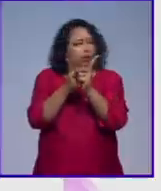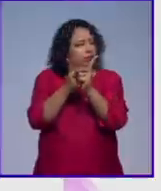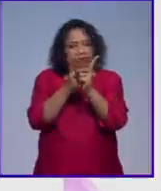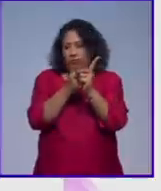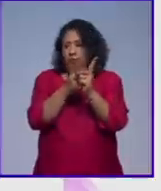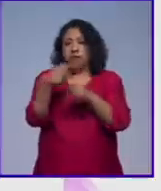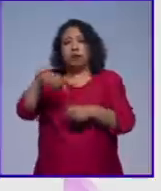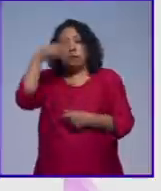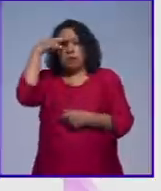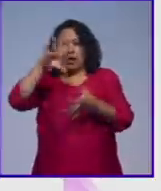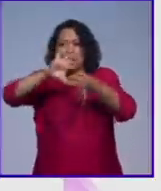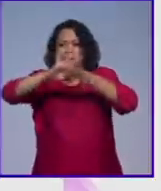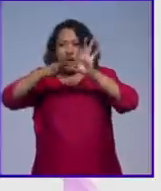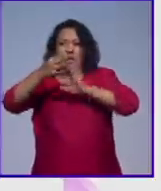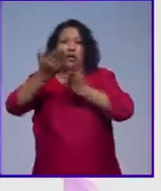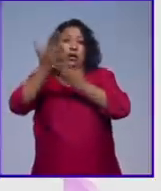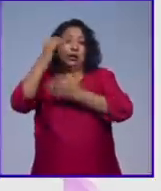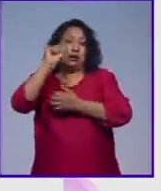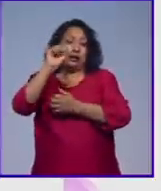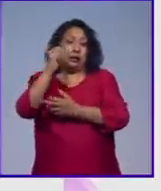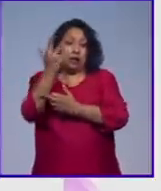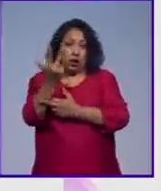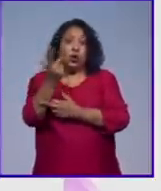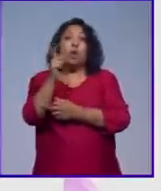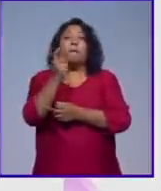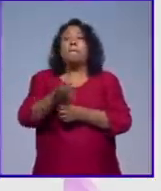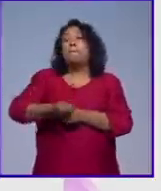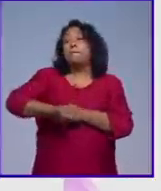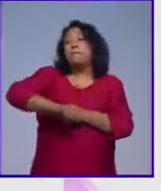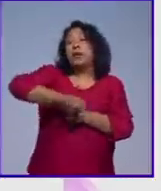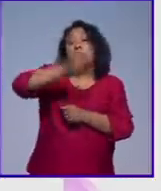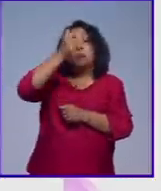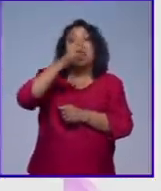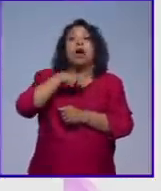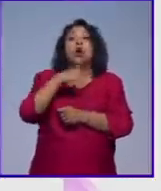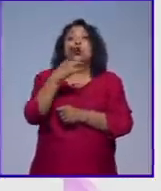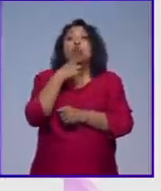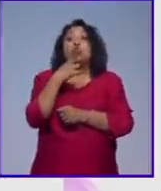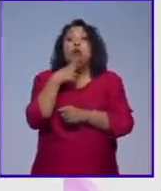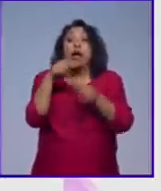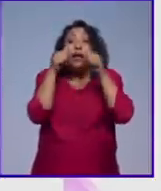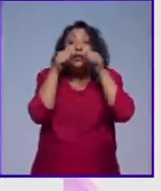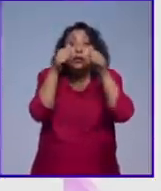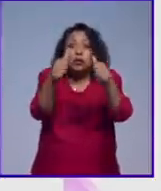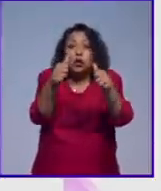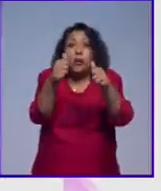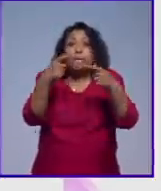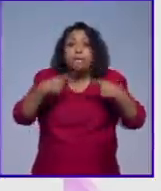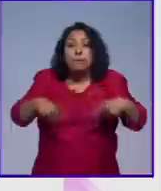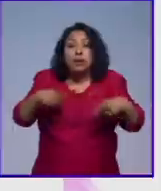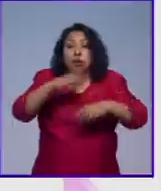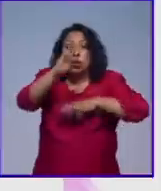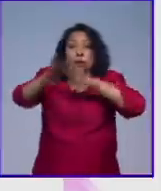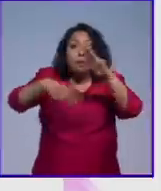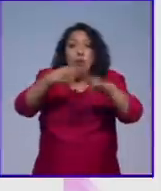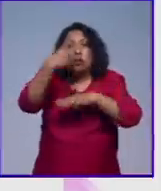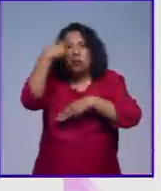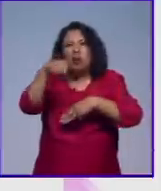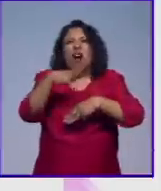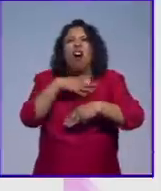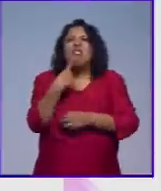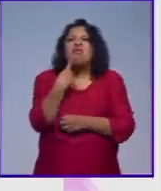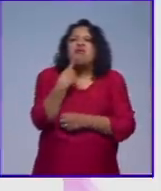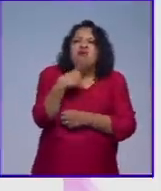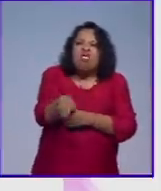México, en las Olimpiadas del 68, es cuando por primera vez se utiliza la atención mundial para dar una